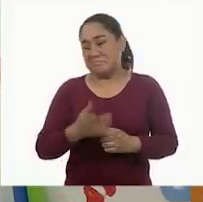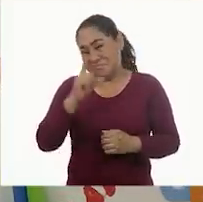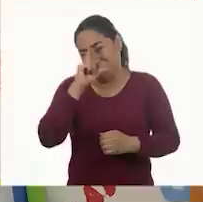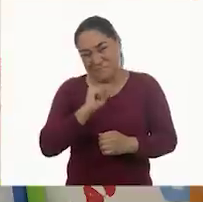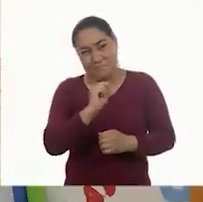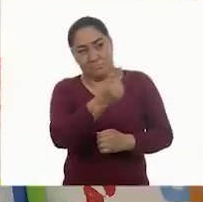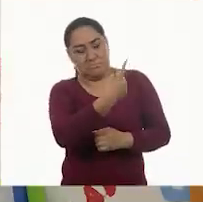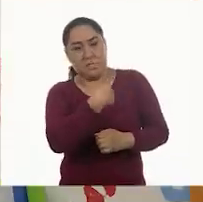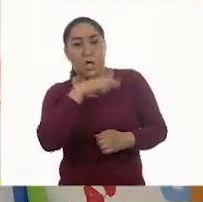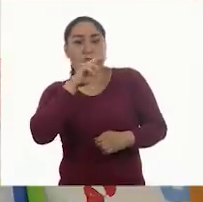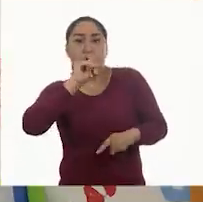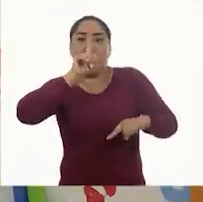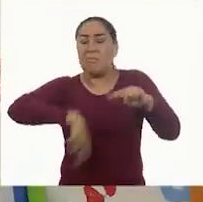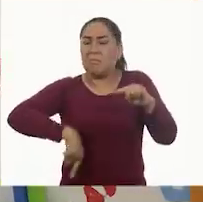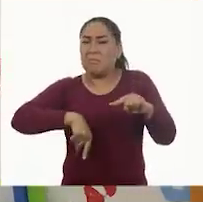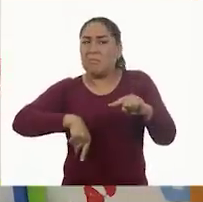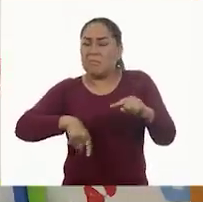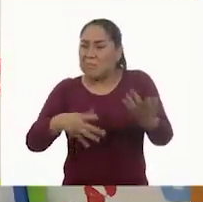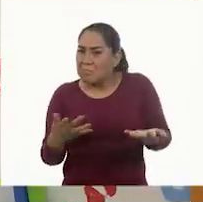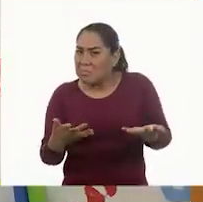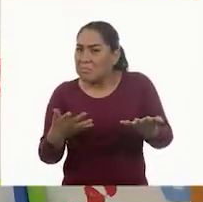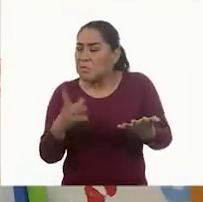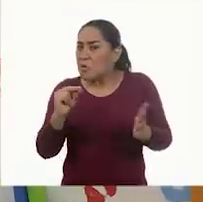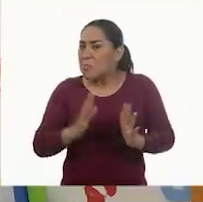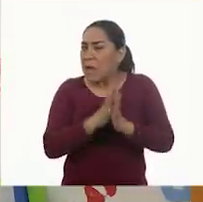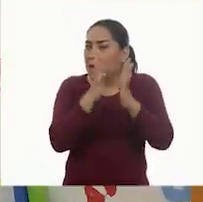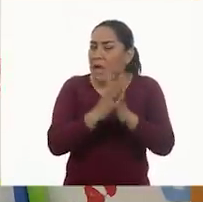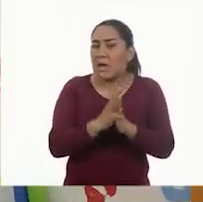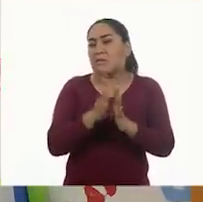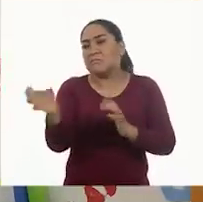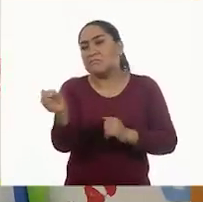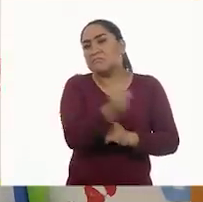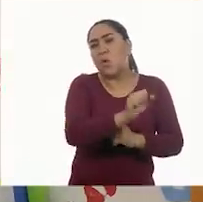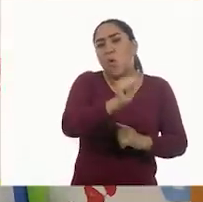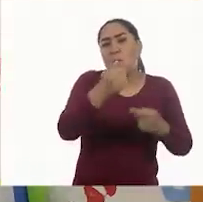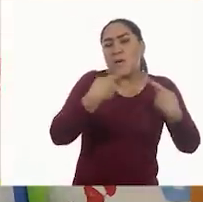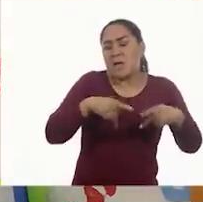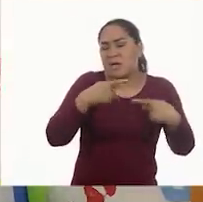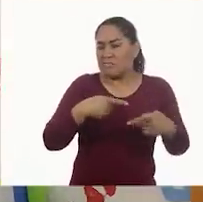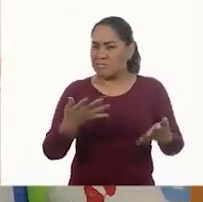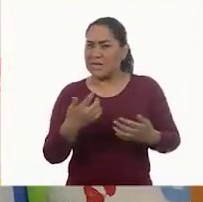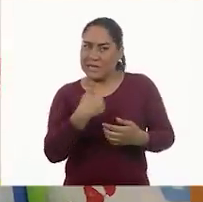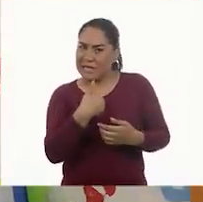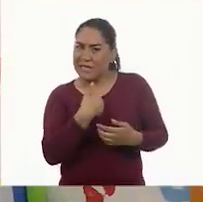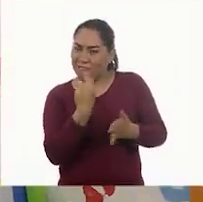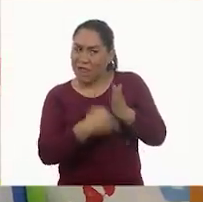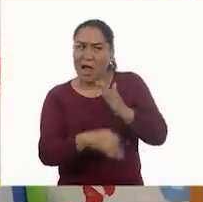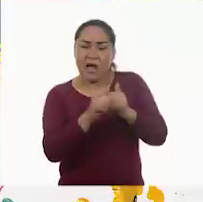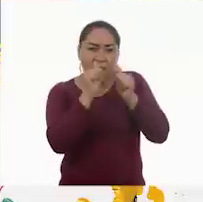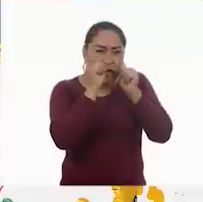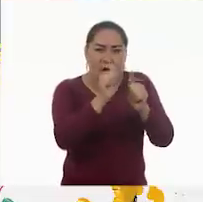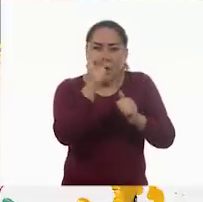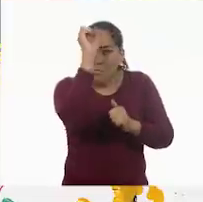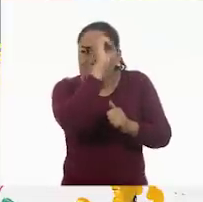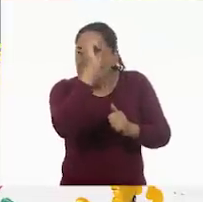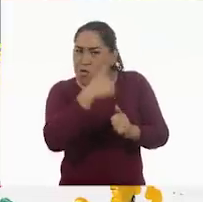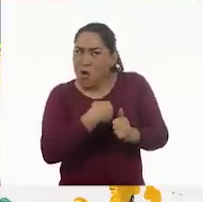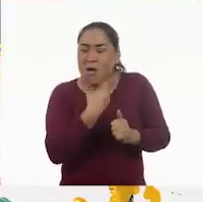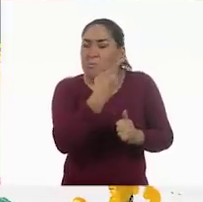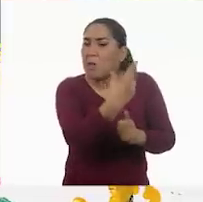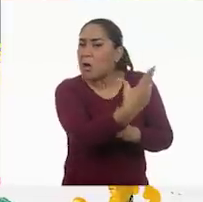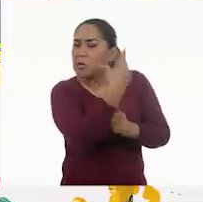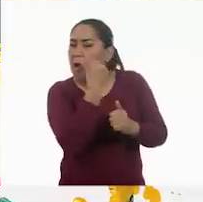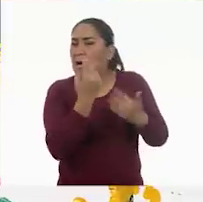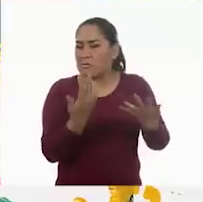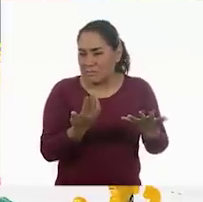porque me rechazaron en ese momento y pusieron otra persona sin escuchar mi voz, sin escuchar mi opinión y